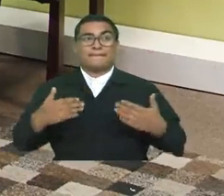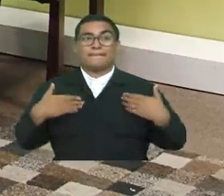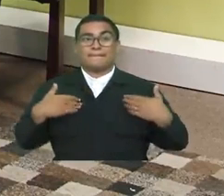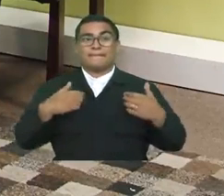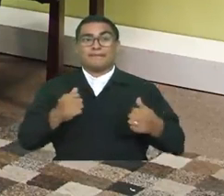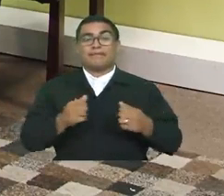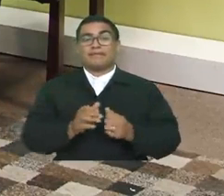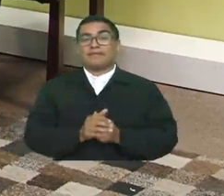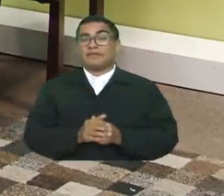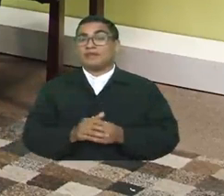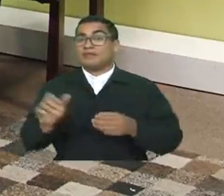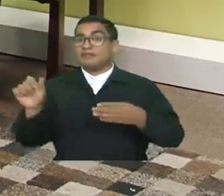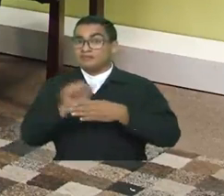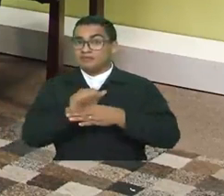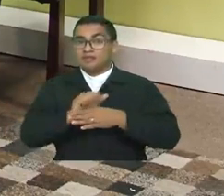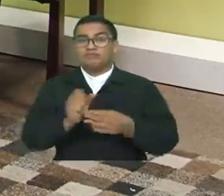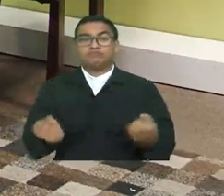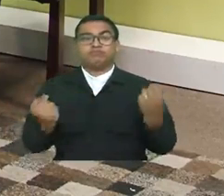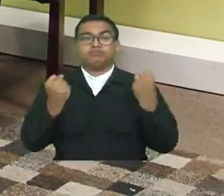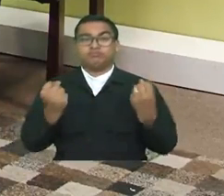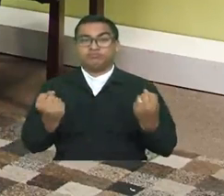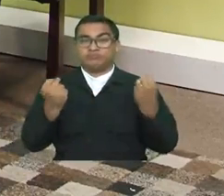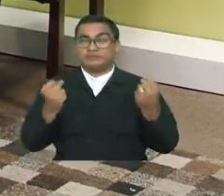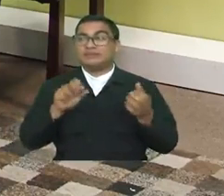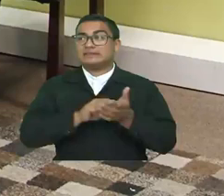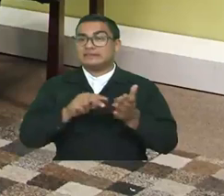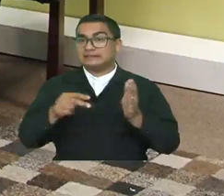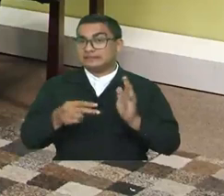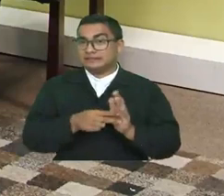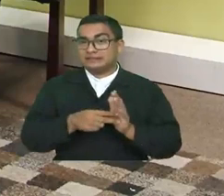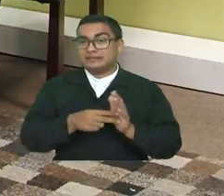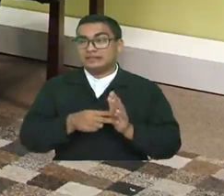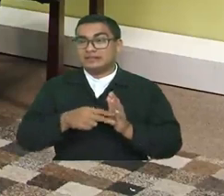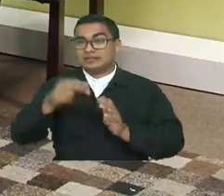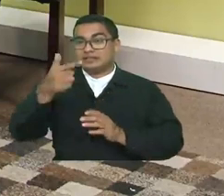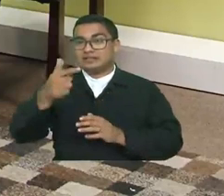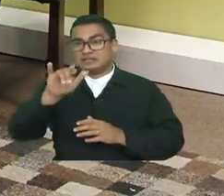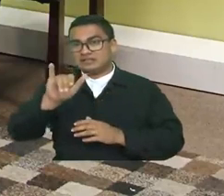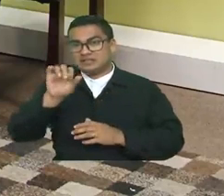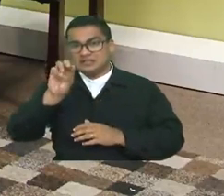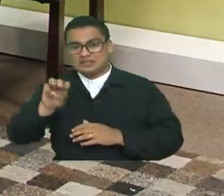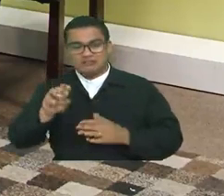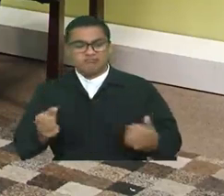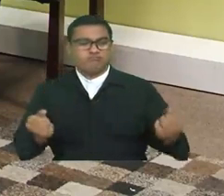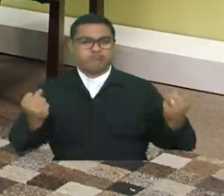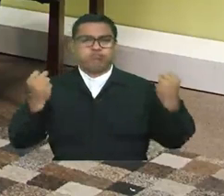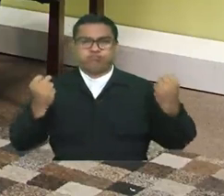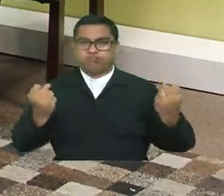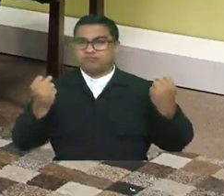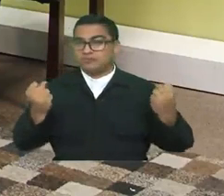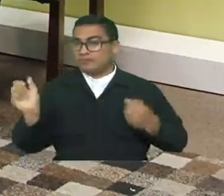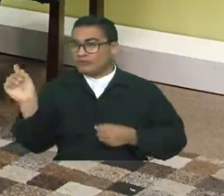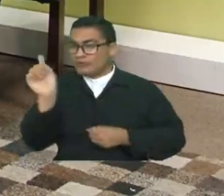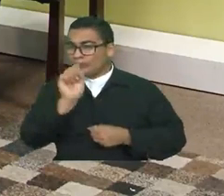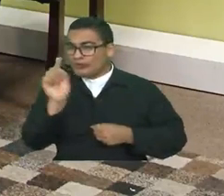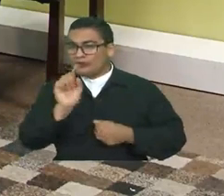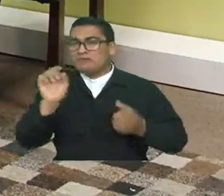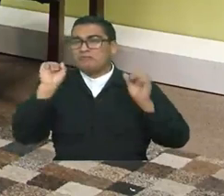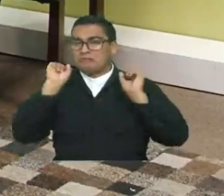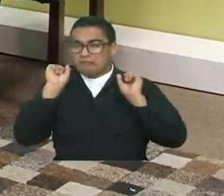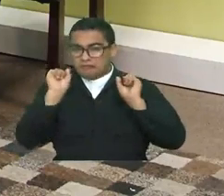El ejercicio, la incorporación del ejercicio, que no necesariamente tenemos que ir a un gimnasio, a un gym popularmente, o no,